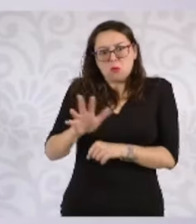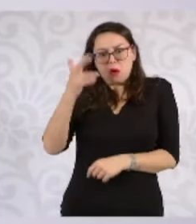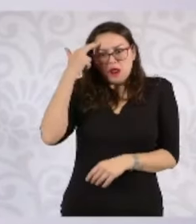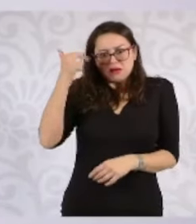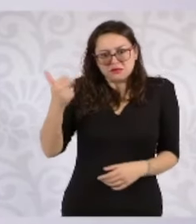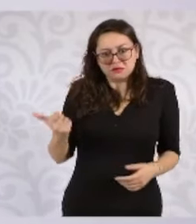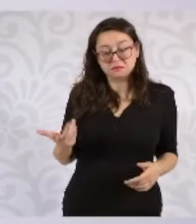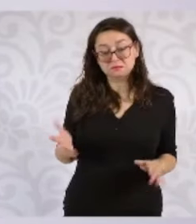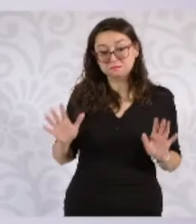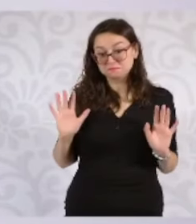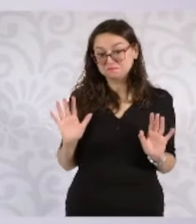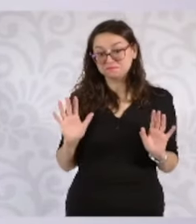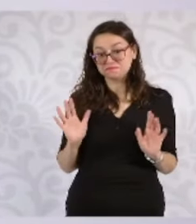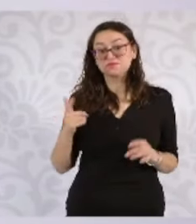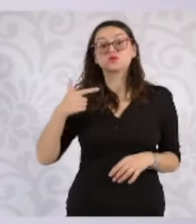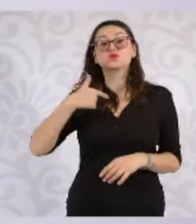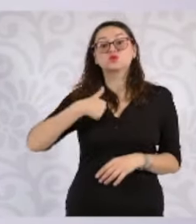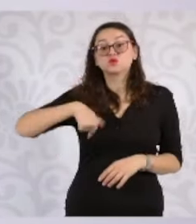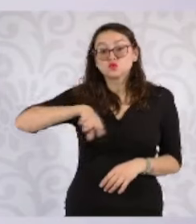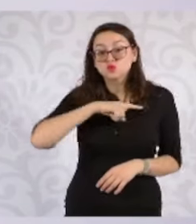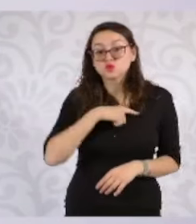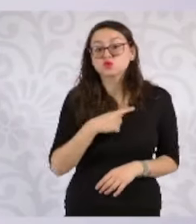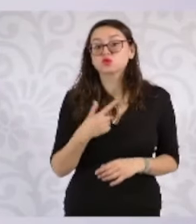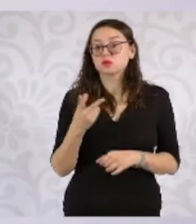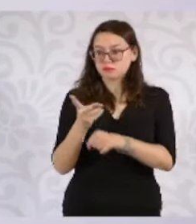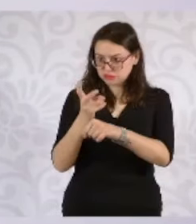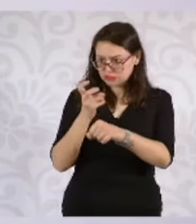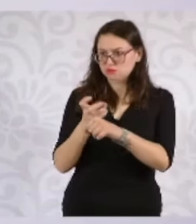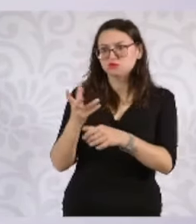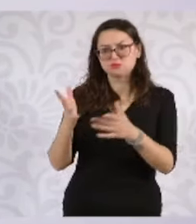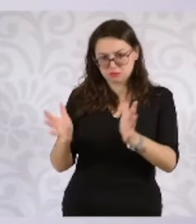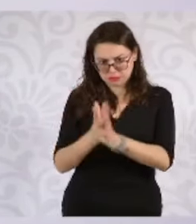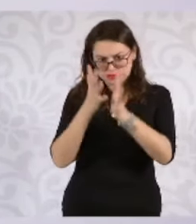las personas juzgadoras, participen en la elección,